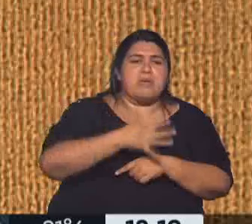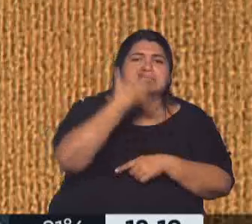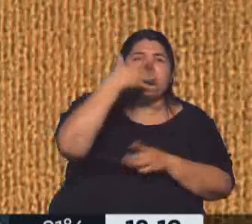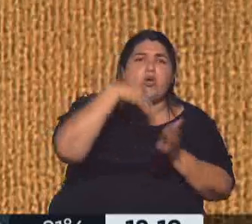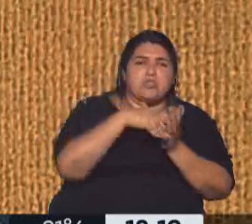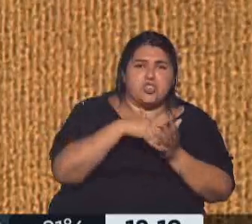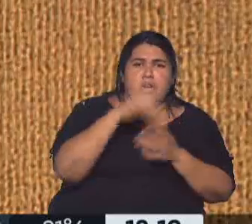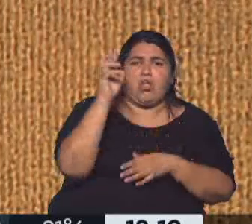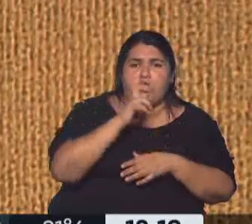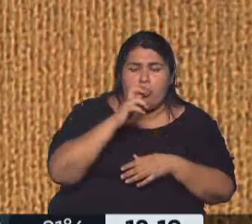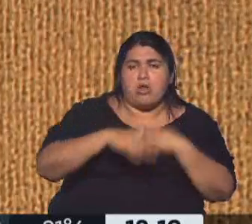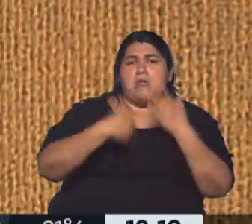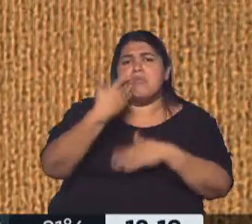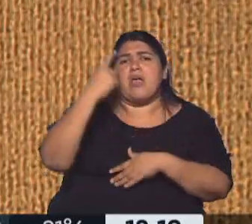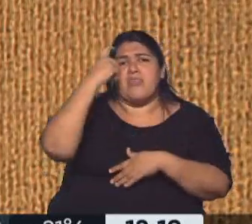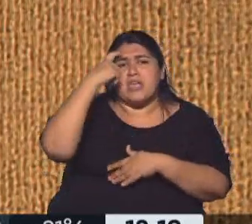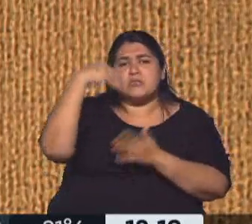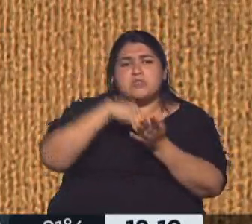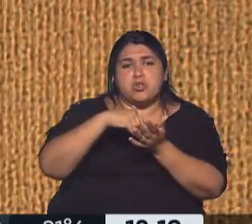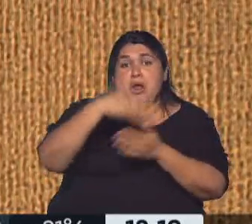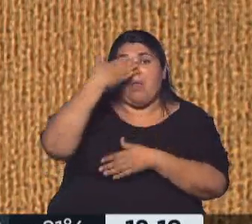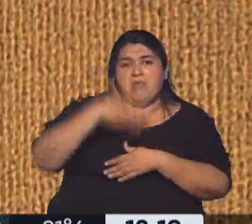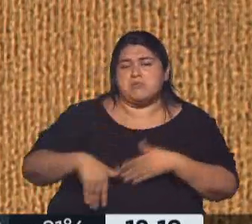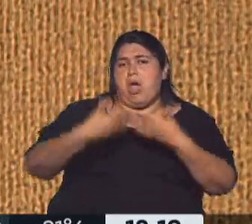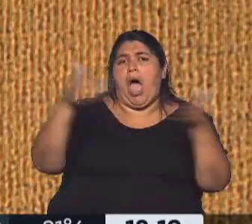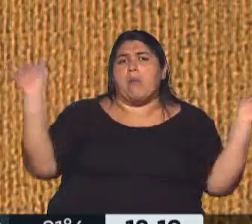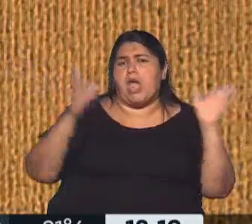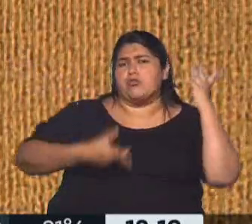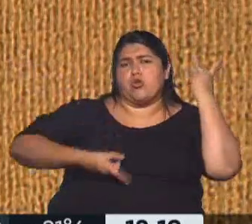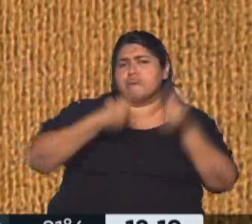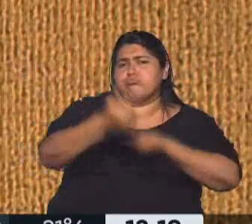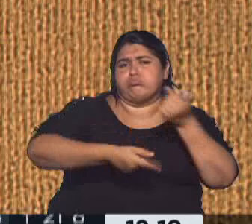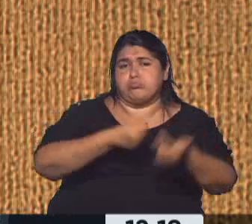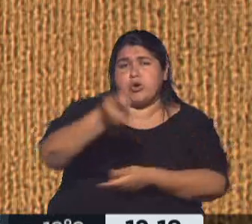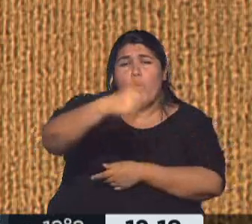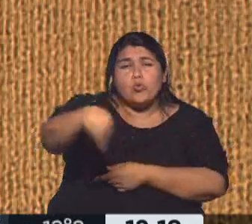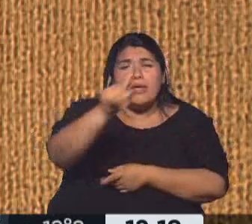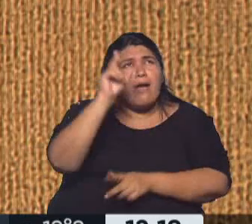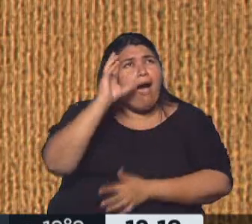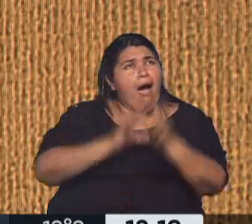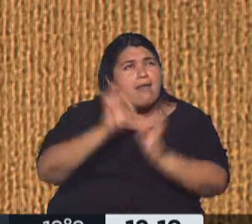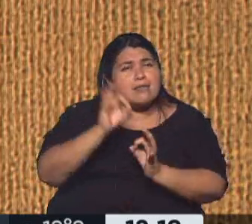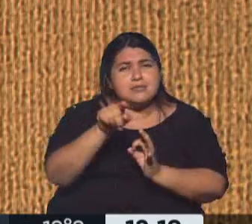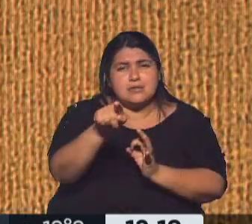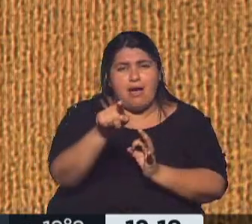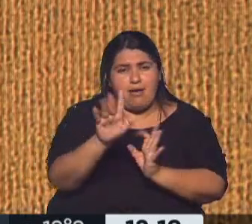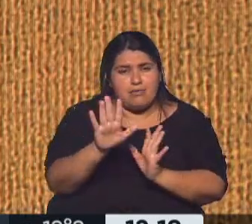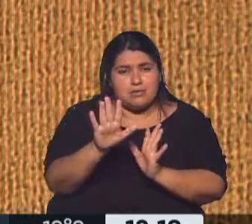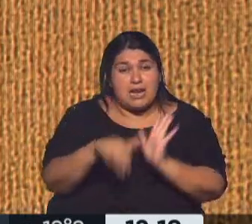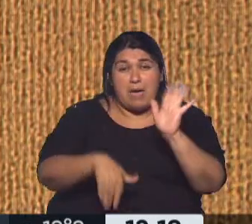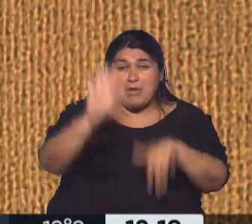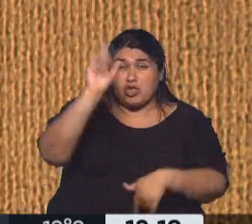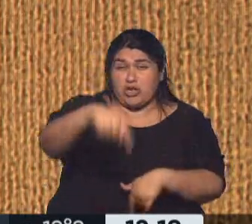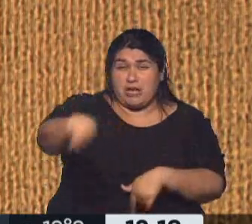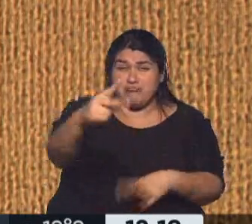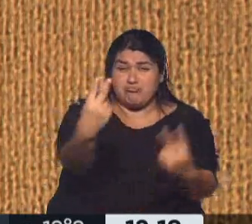dólares, después se permitieron 10 millones de dólares y después se permitió todo. Hagan la cuenta en su casa. Quizás muchos de los que me están viendo en